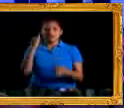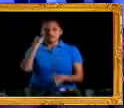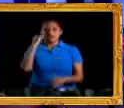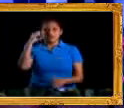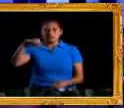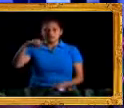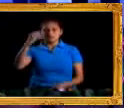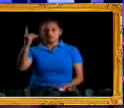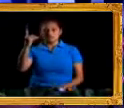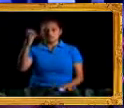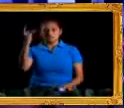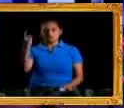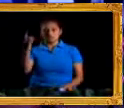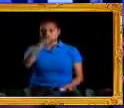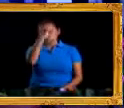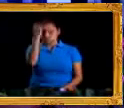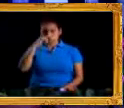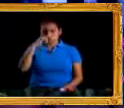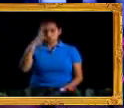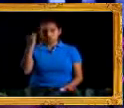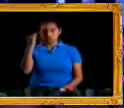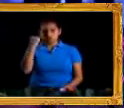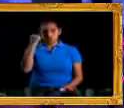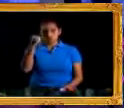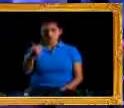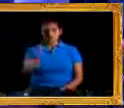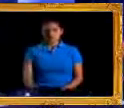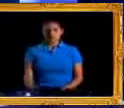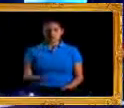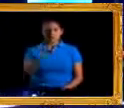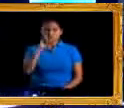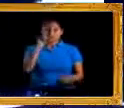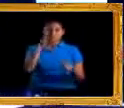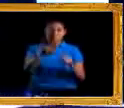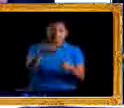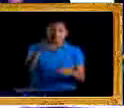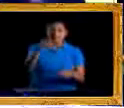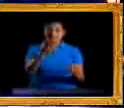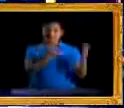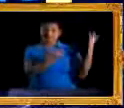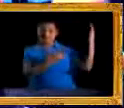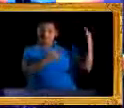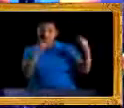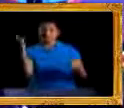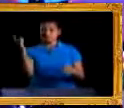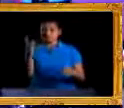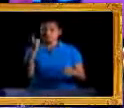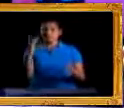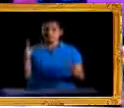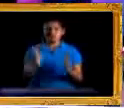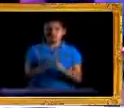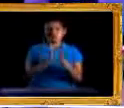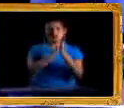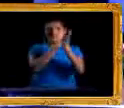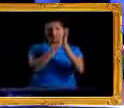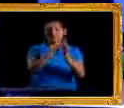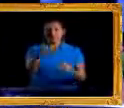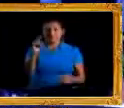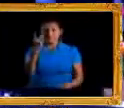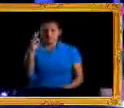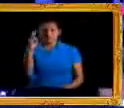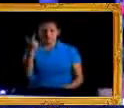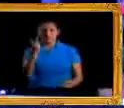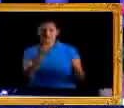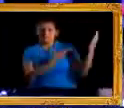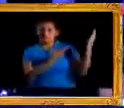sangre preciosa del Cordero de Dios. A nosotros nos han comprado a precio de sangre, nos han comprado a precio de sangre, nos